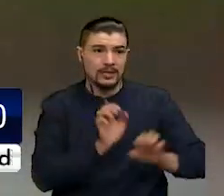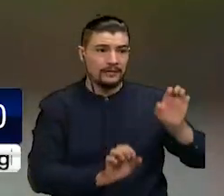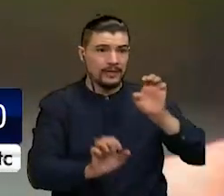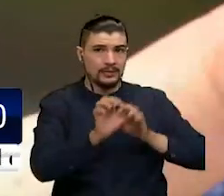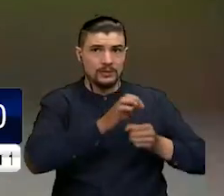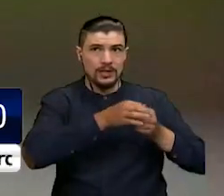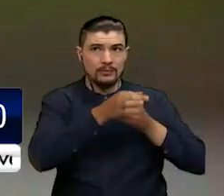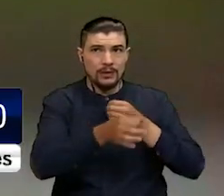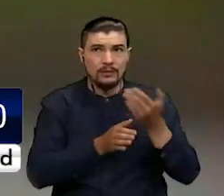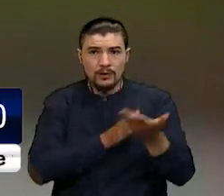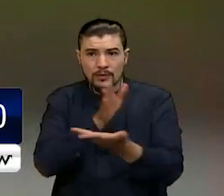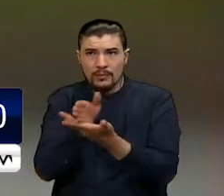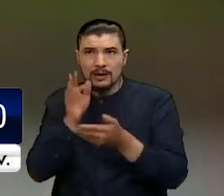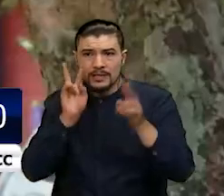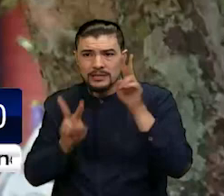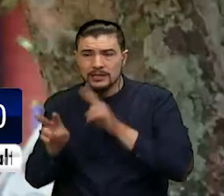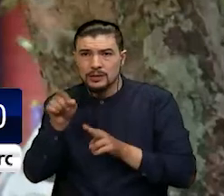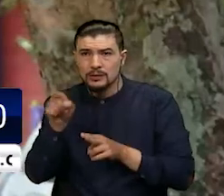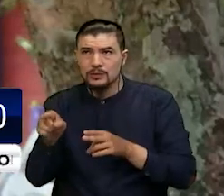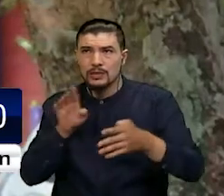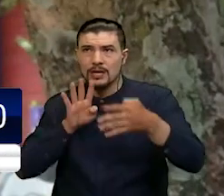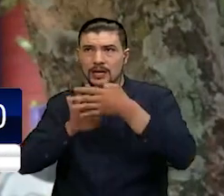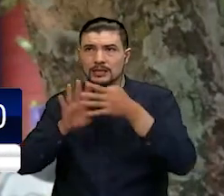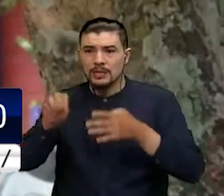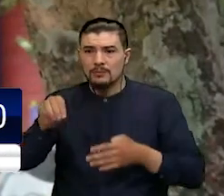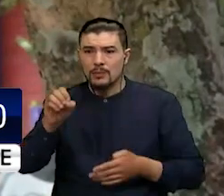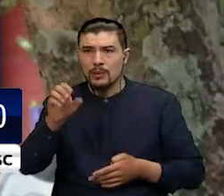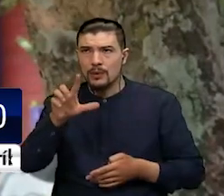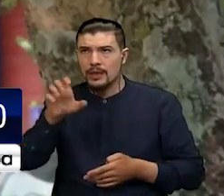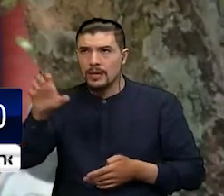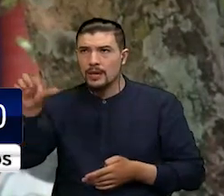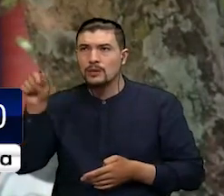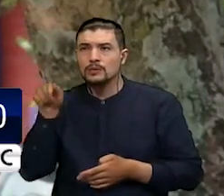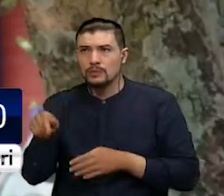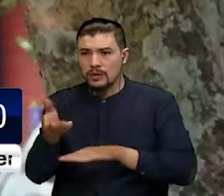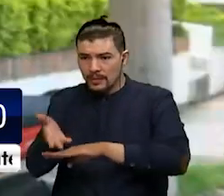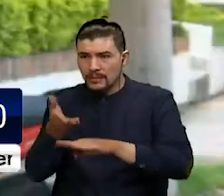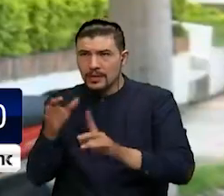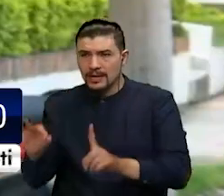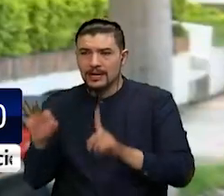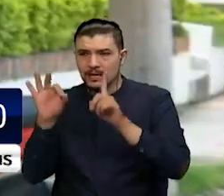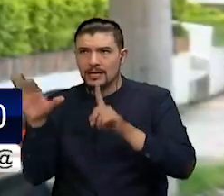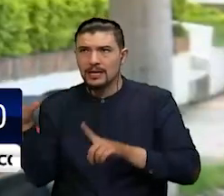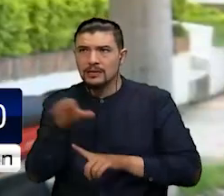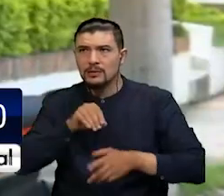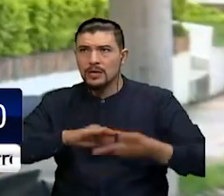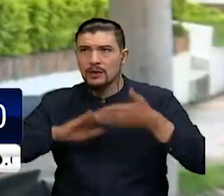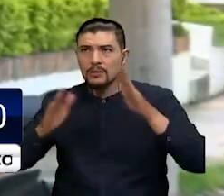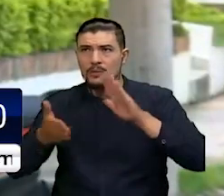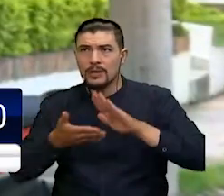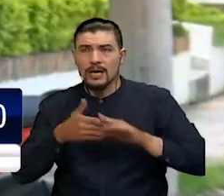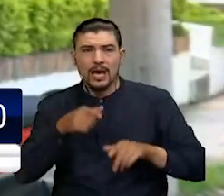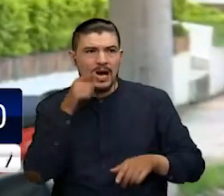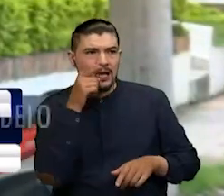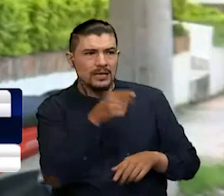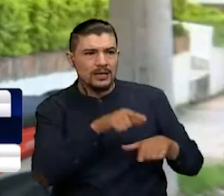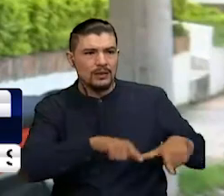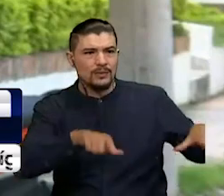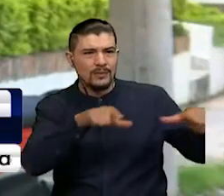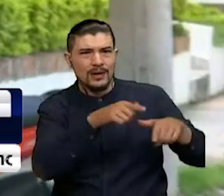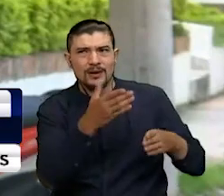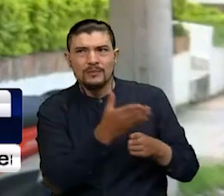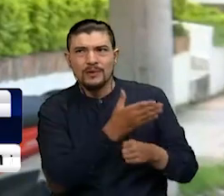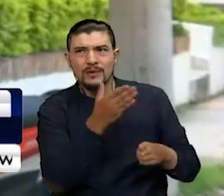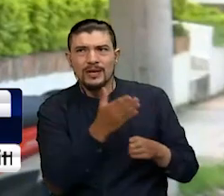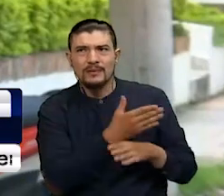las instalaciones de la cárcel modelo pidiendo garantías a esta comunidad que hay todo un problema de